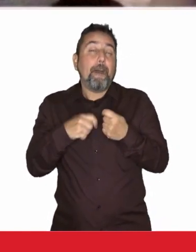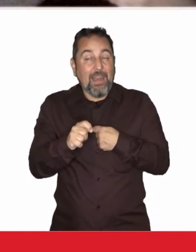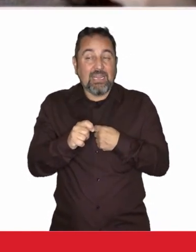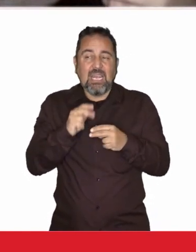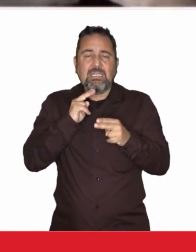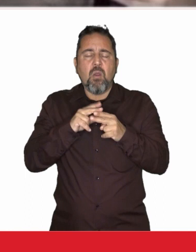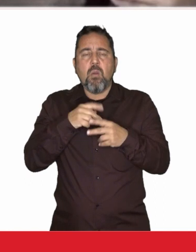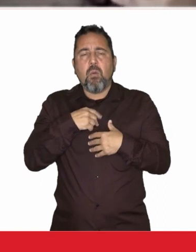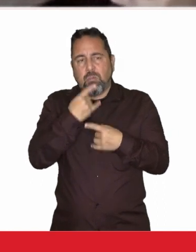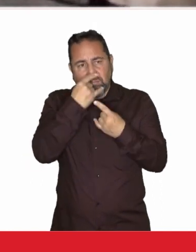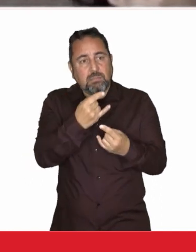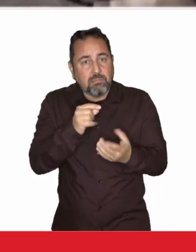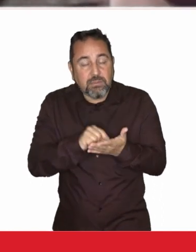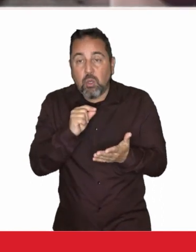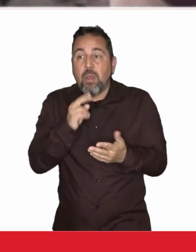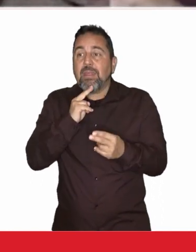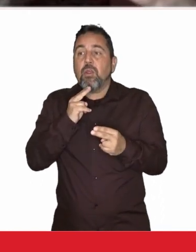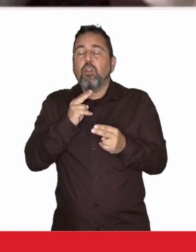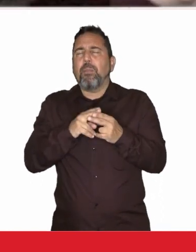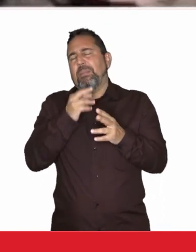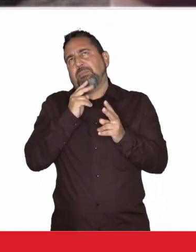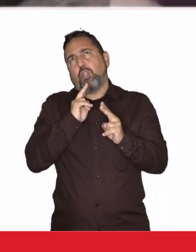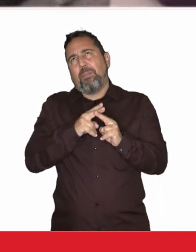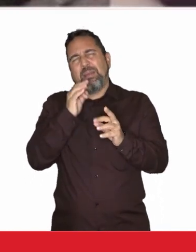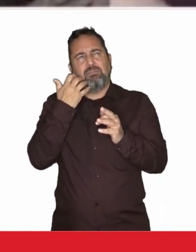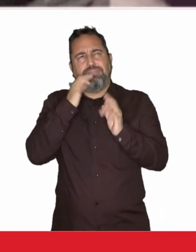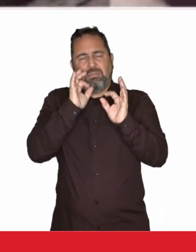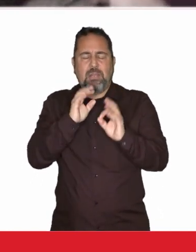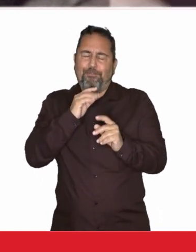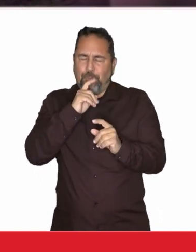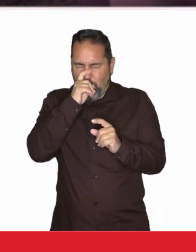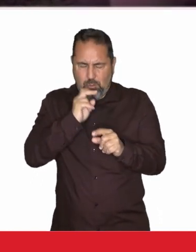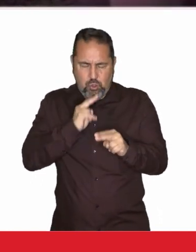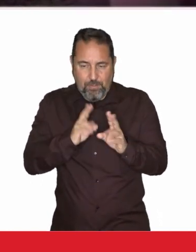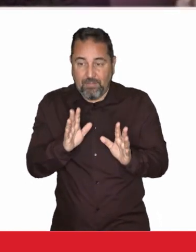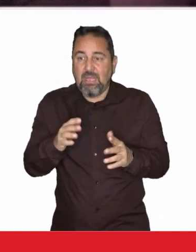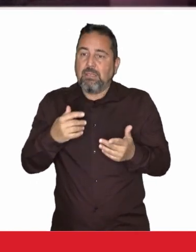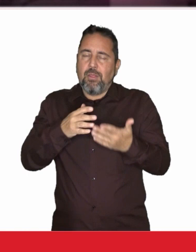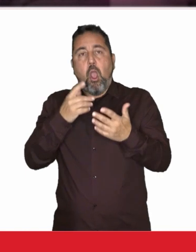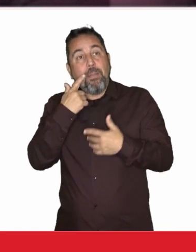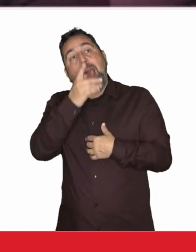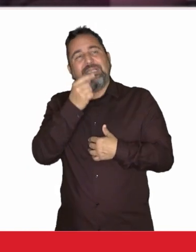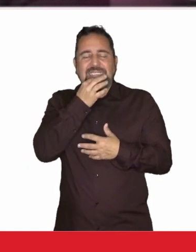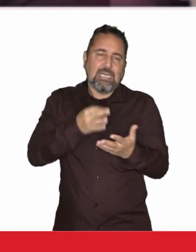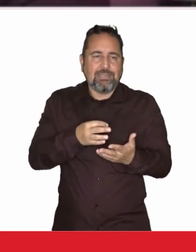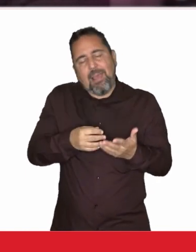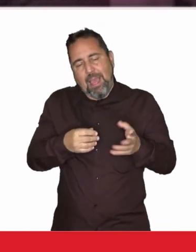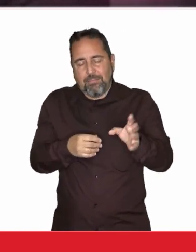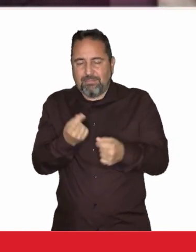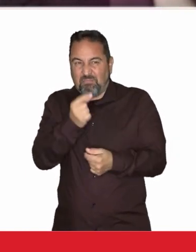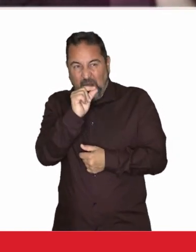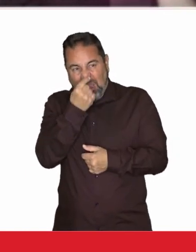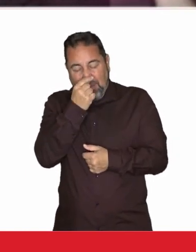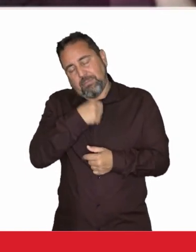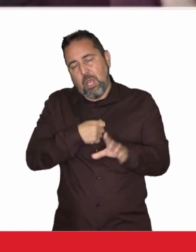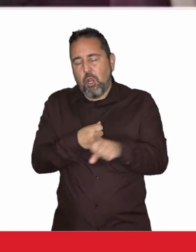venta, yo lo llamo compulsiva, pero en realidad tiene un nombre más sofisticado que en estos momentos no me viene. ¿Vale? Que es, llego y digo, hombre, mira, unos chicles, pues ya me los llevo,